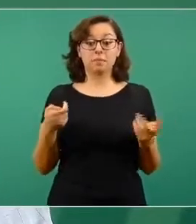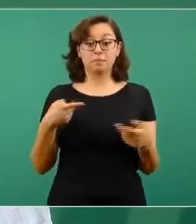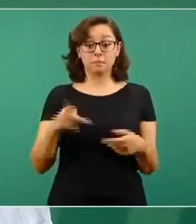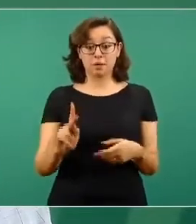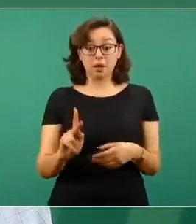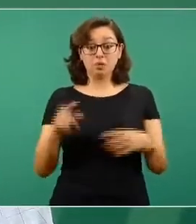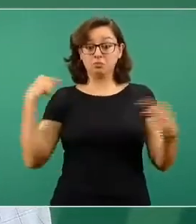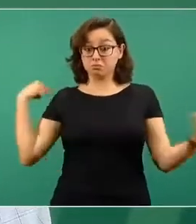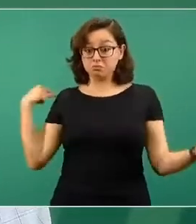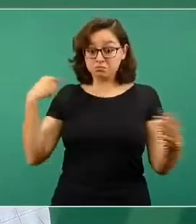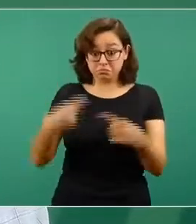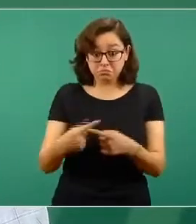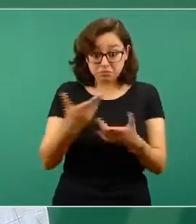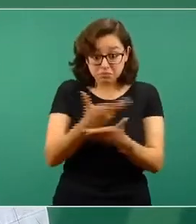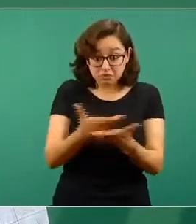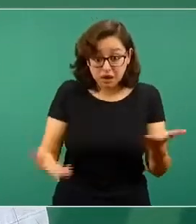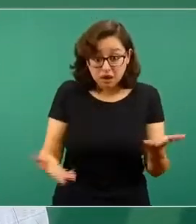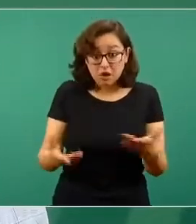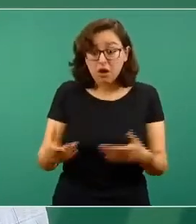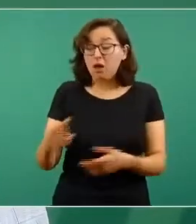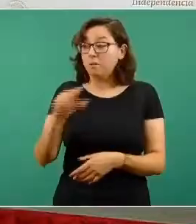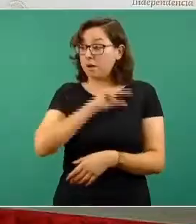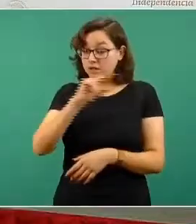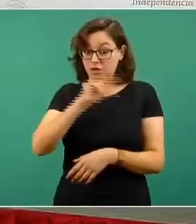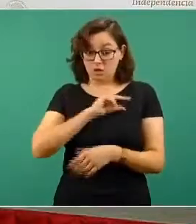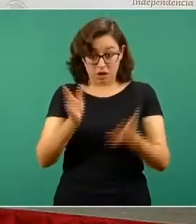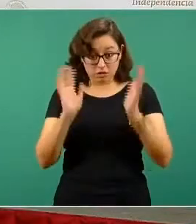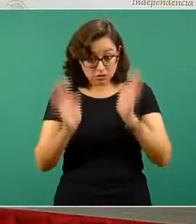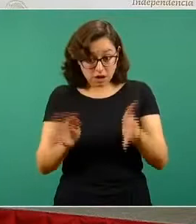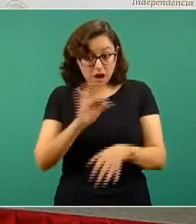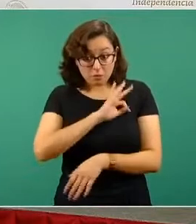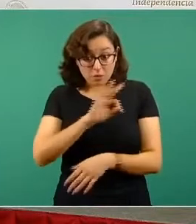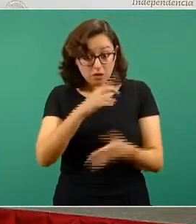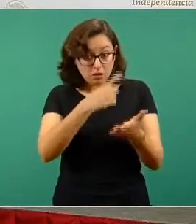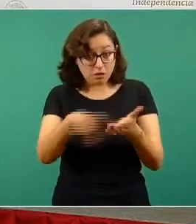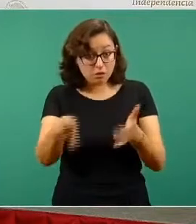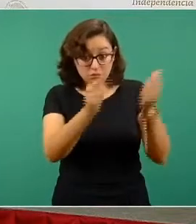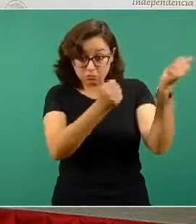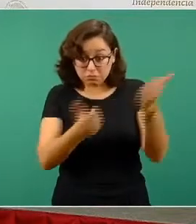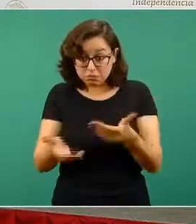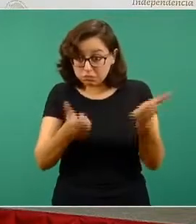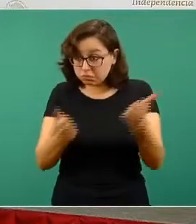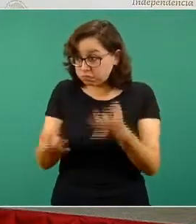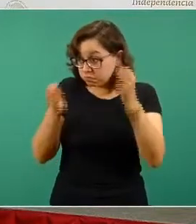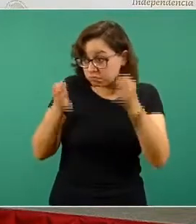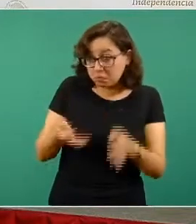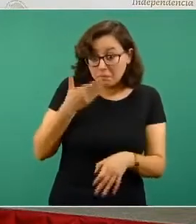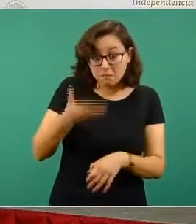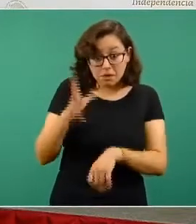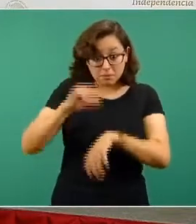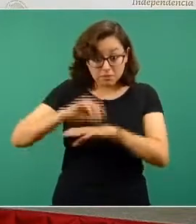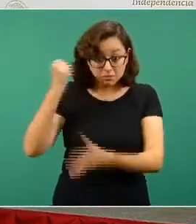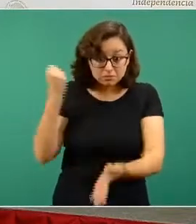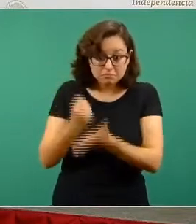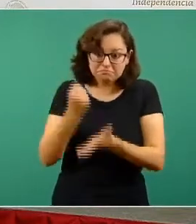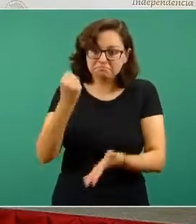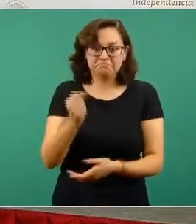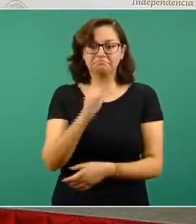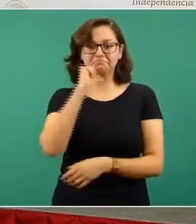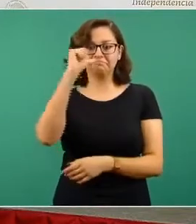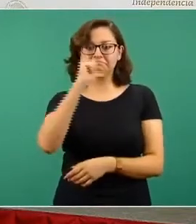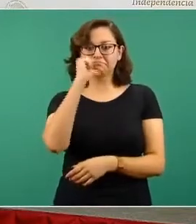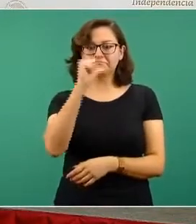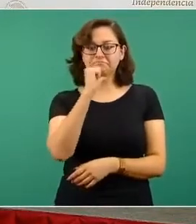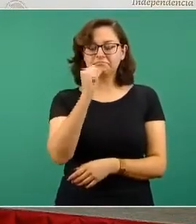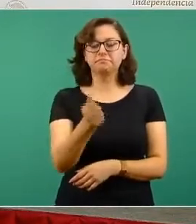que hasta el momento todavía no hay ninguna empresa privada que lo esté realizando de manera oficial, legítima y con una autorización. Se preguntaba,